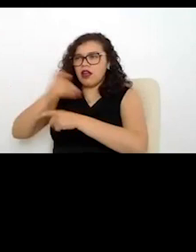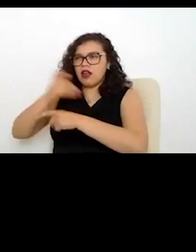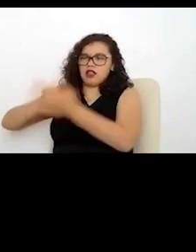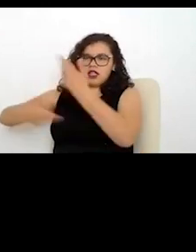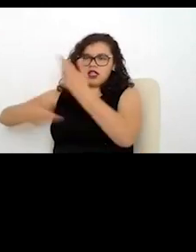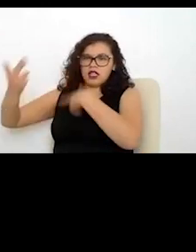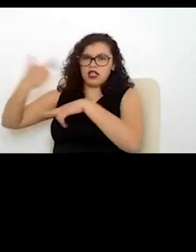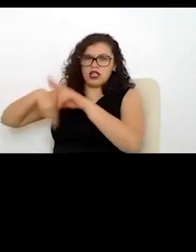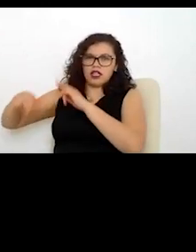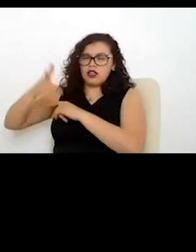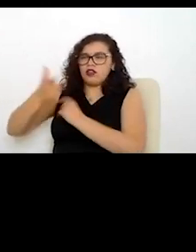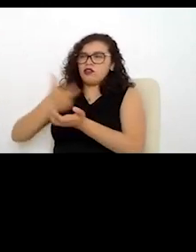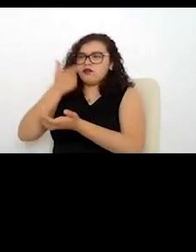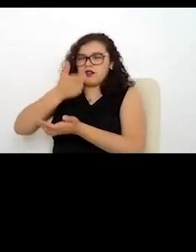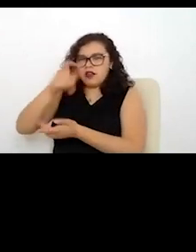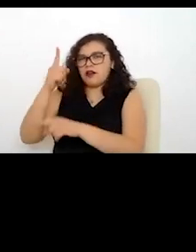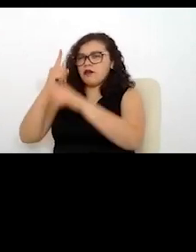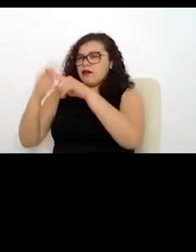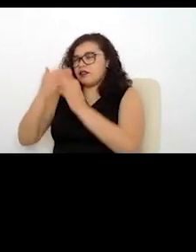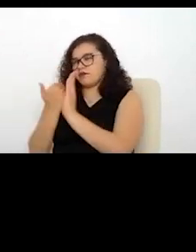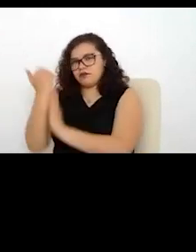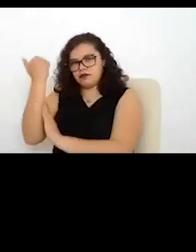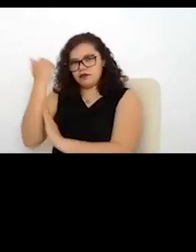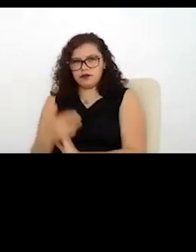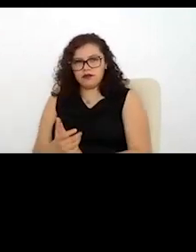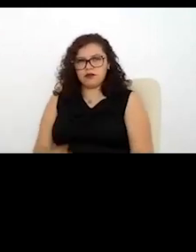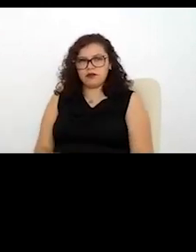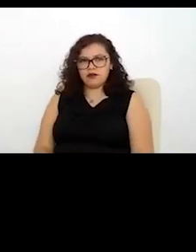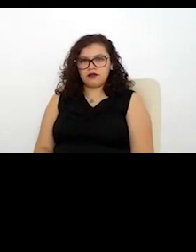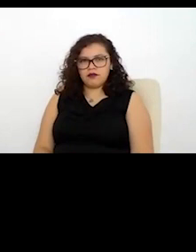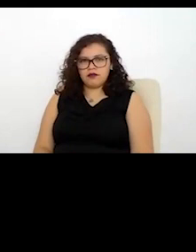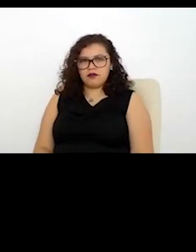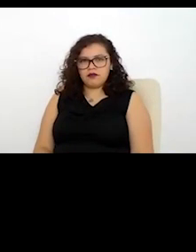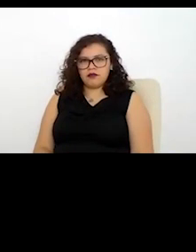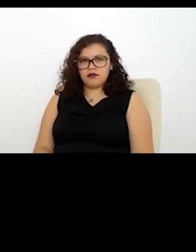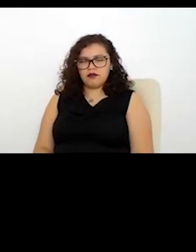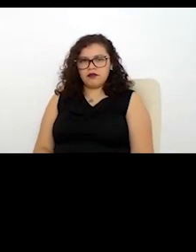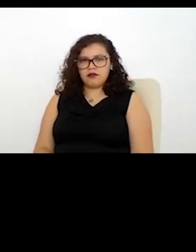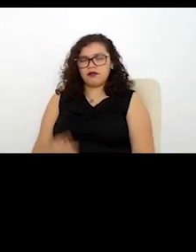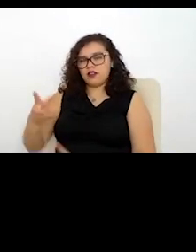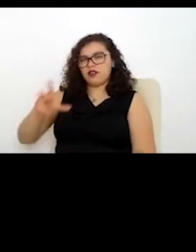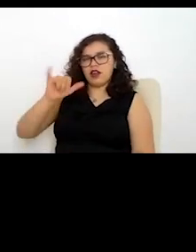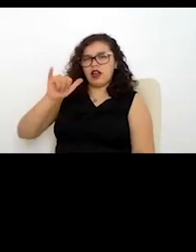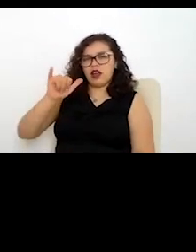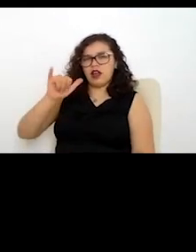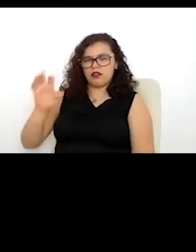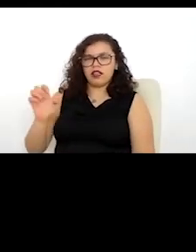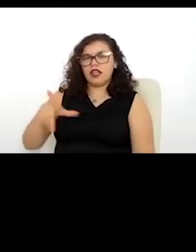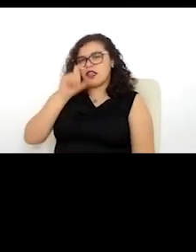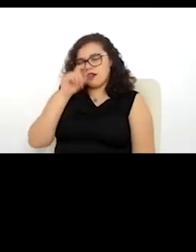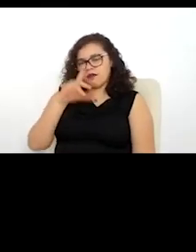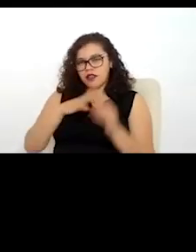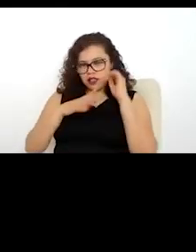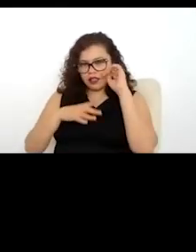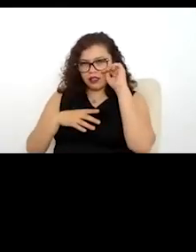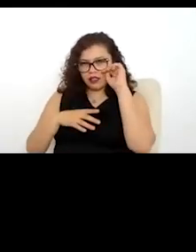años, te regresa todas tus aportaciones más el incremento. Esa es como la idea general de cómo funcionan las AFORES, y también es una parte de